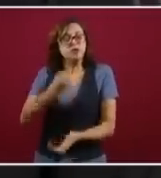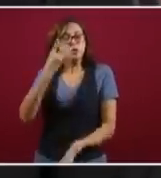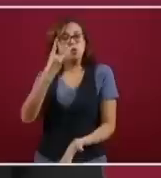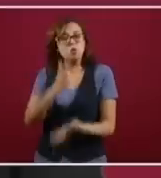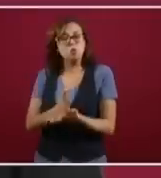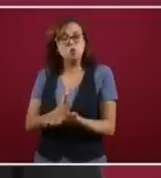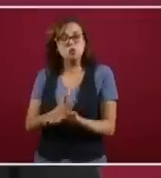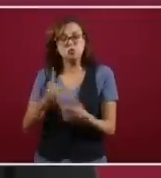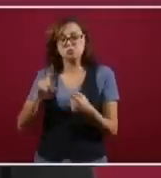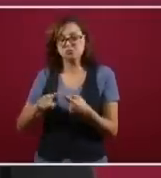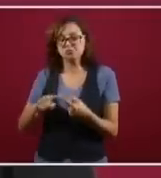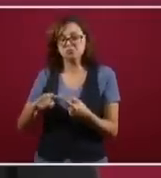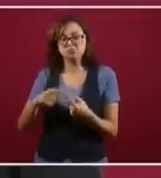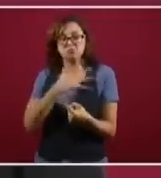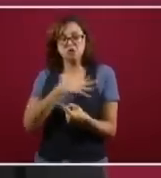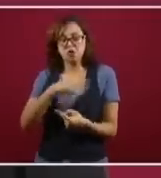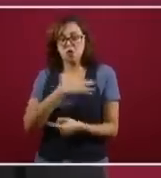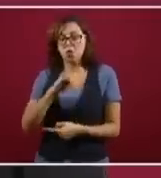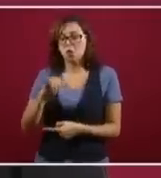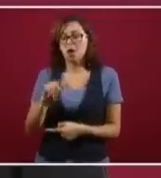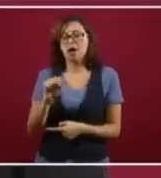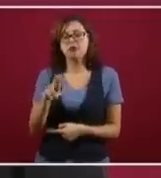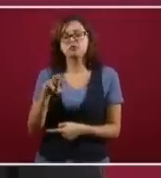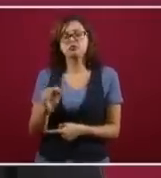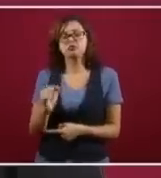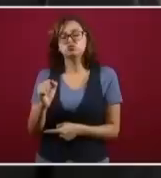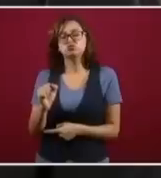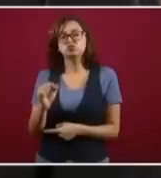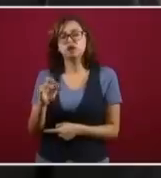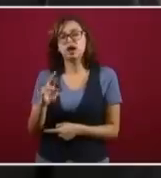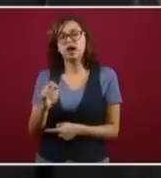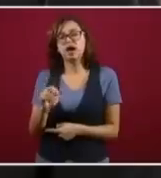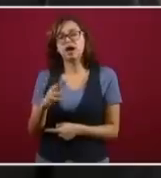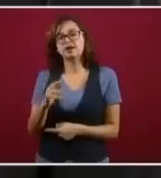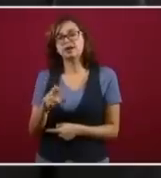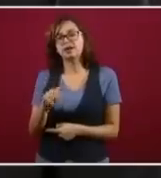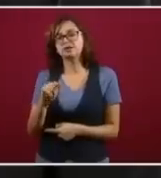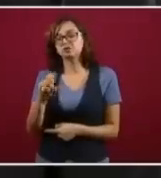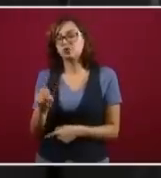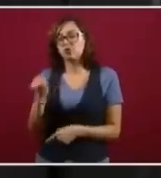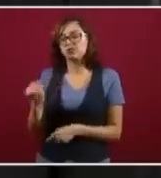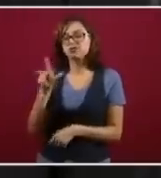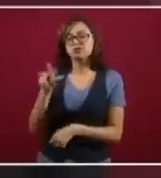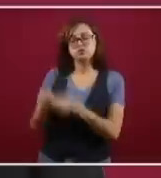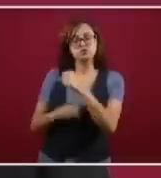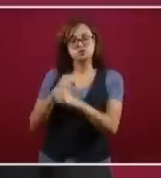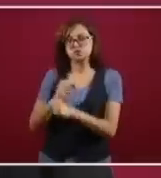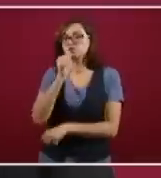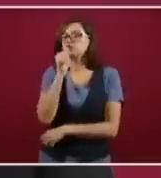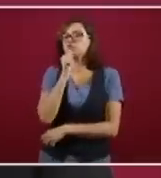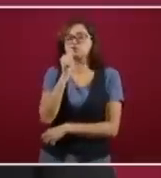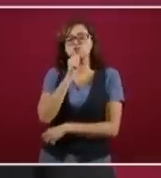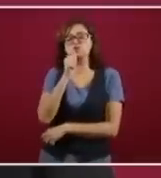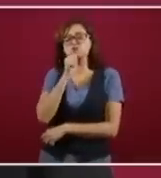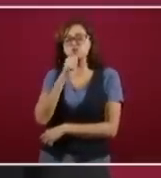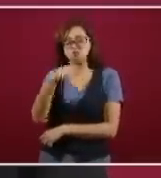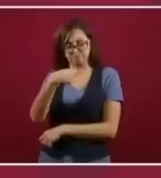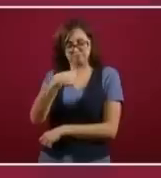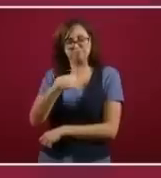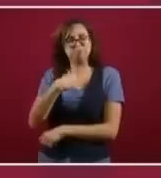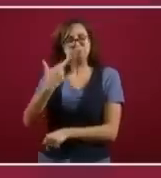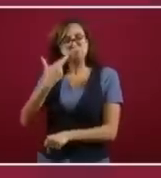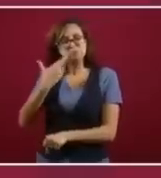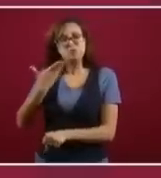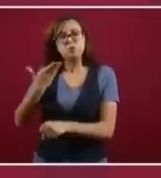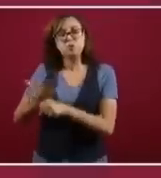Jesús Ernesto, y eso porque es menor de edad. Ya cuando cumpla 18 años, bueno, ya para